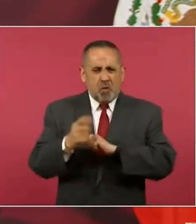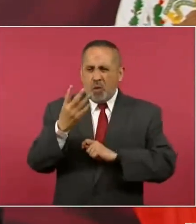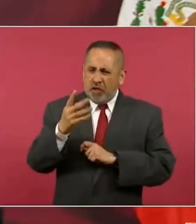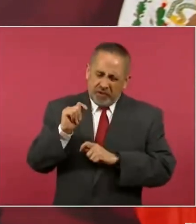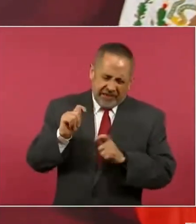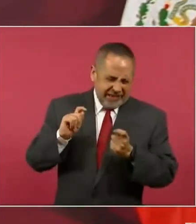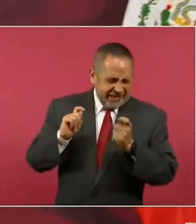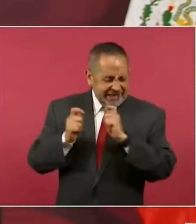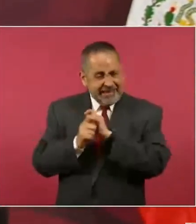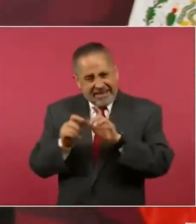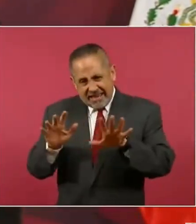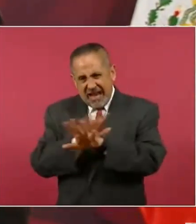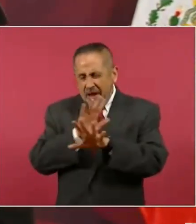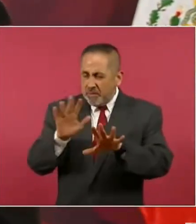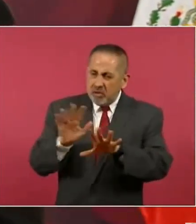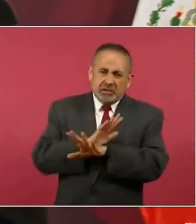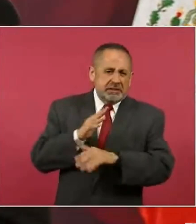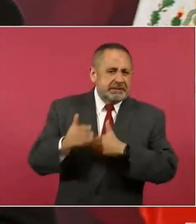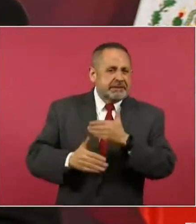cambios.